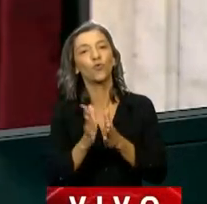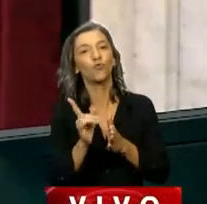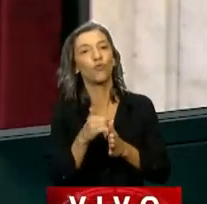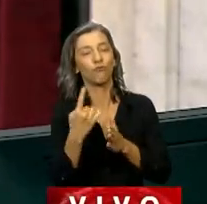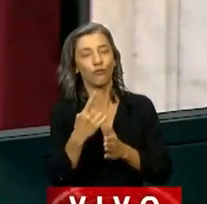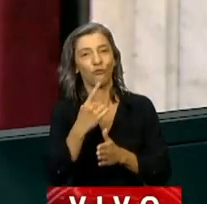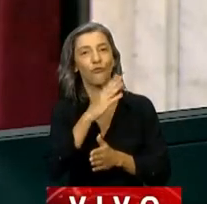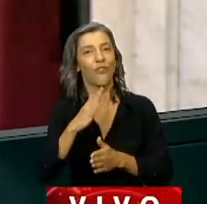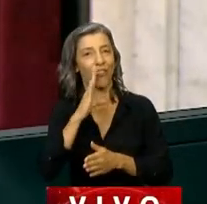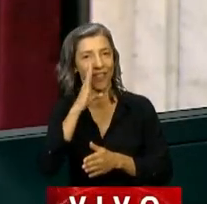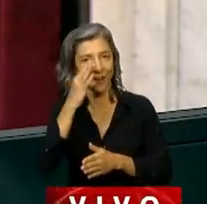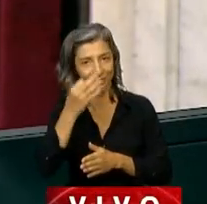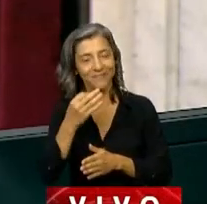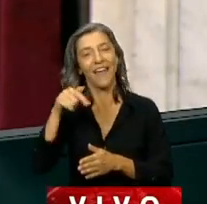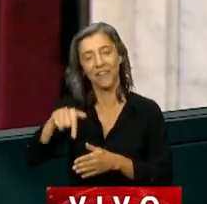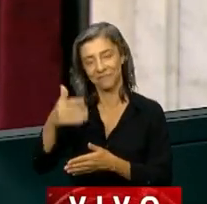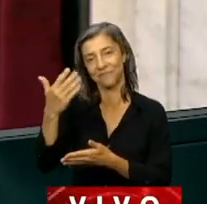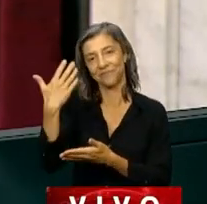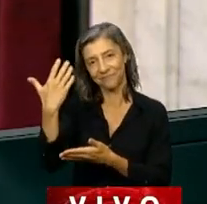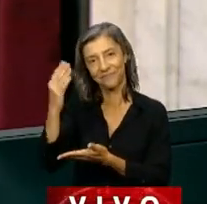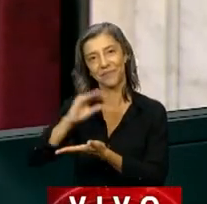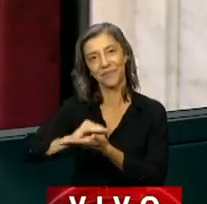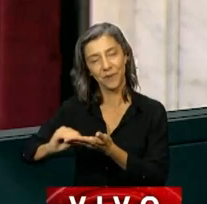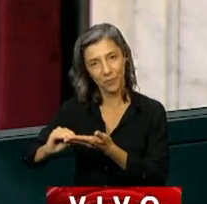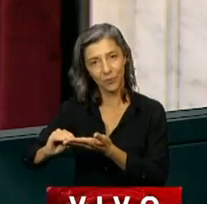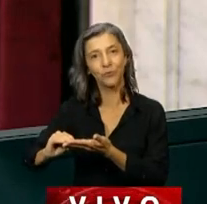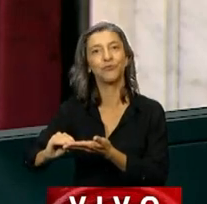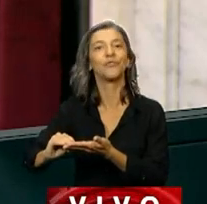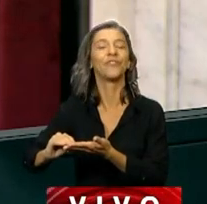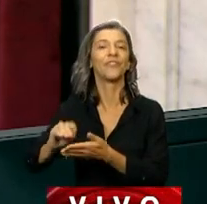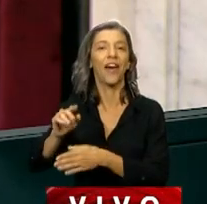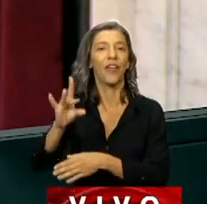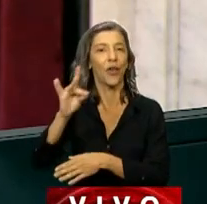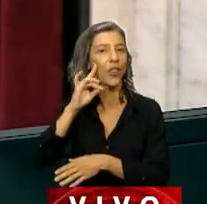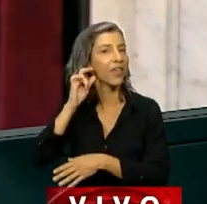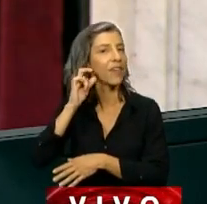Tiene la palabra el diputado por la provincia de Río Negro, Luis Di Giacomo.